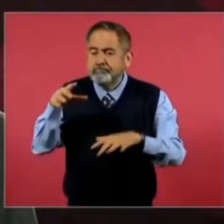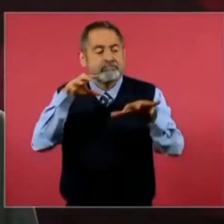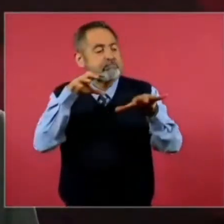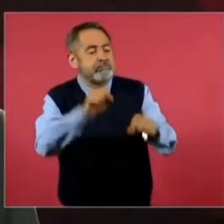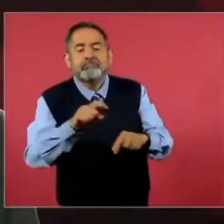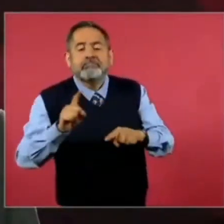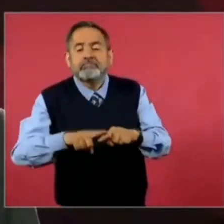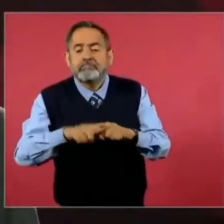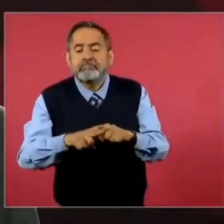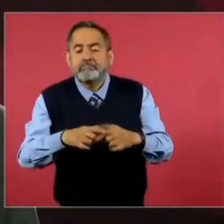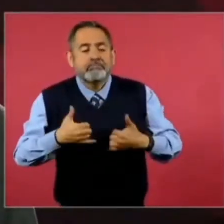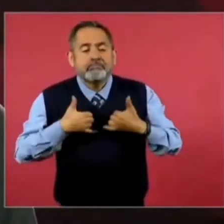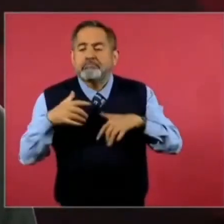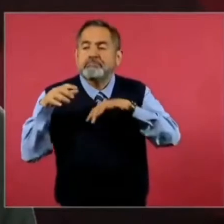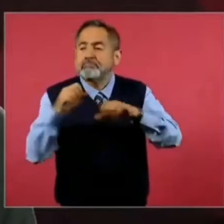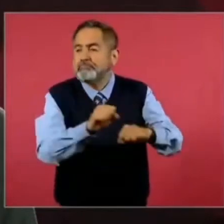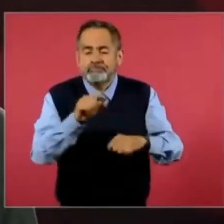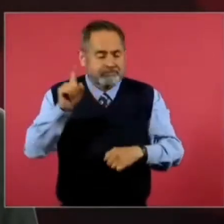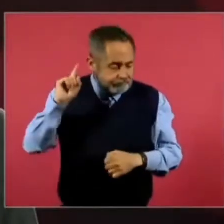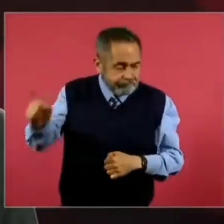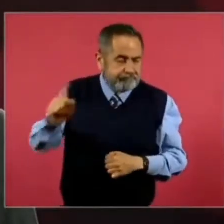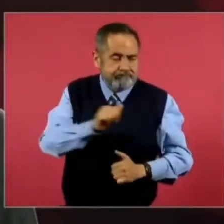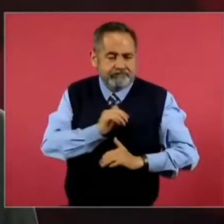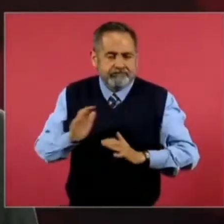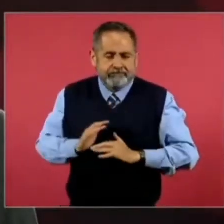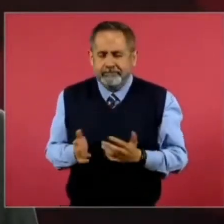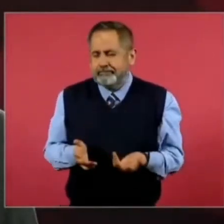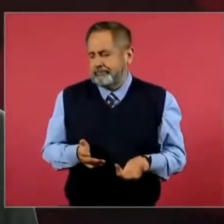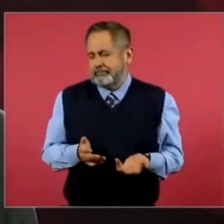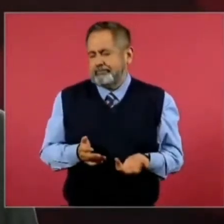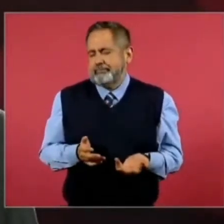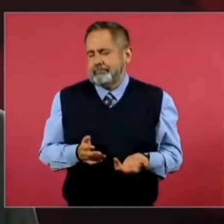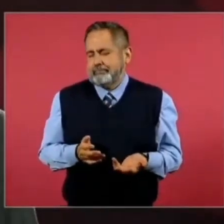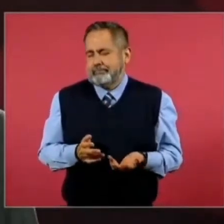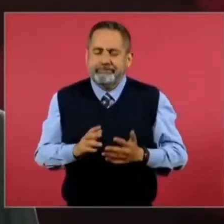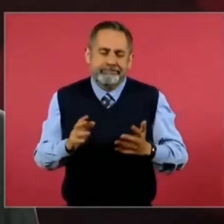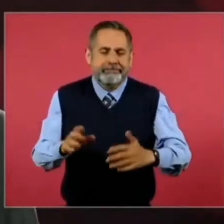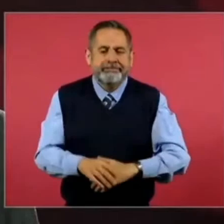llevaron los elementos del ejército.